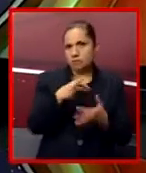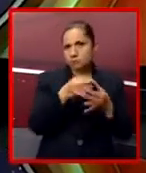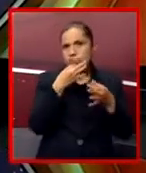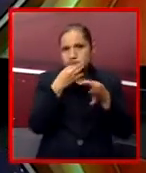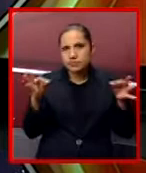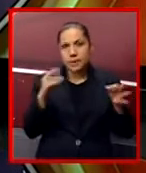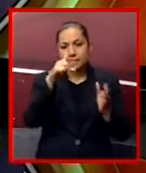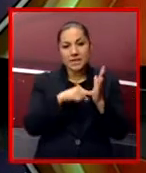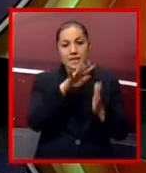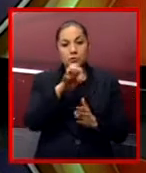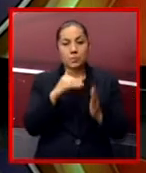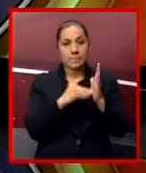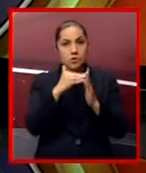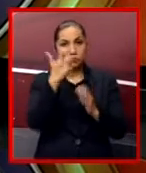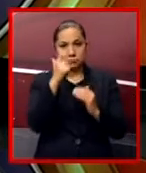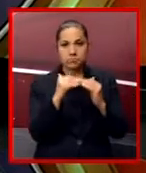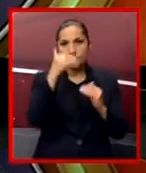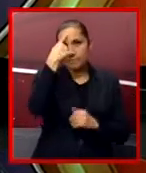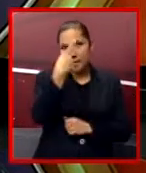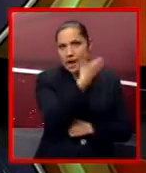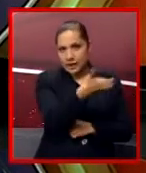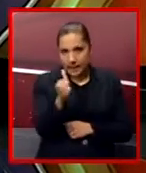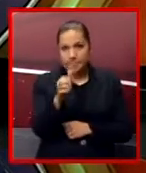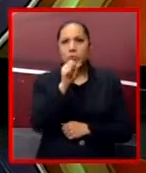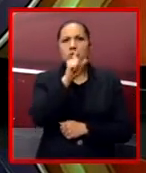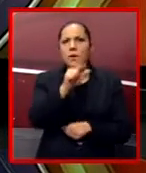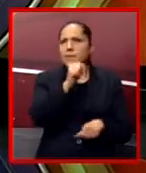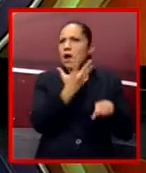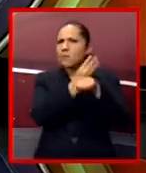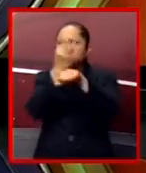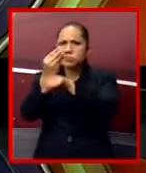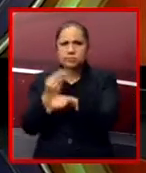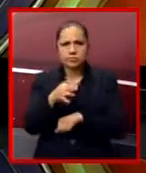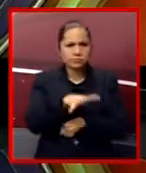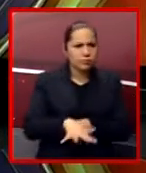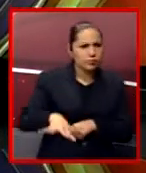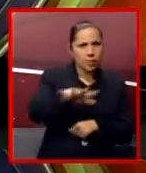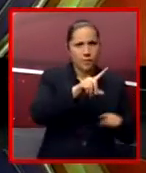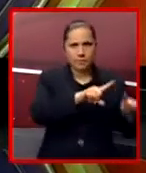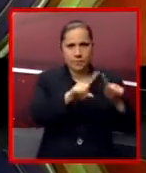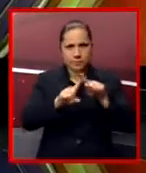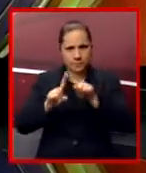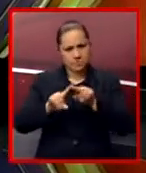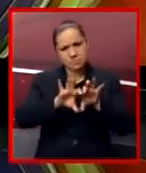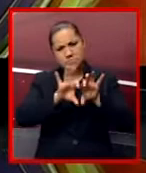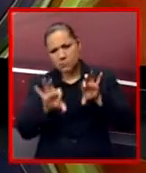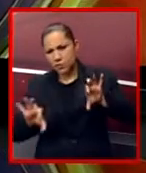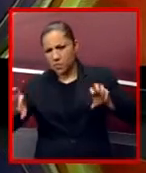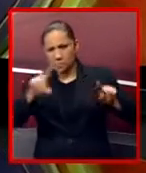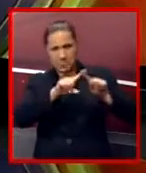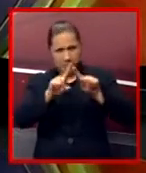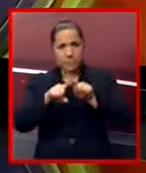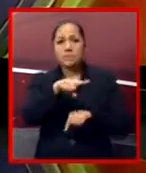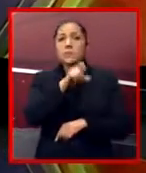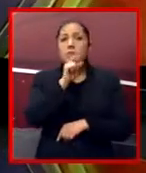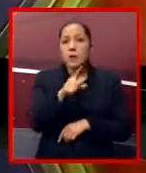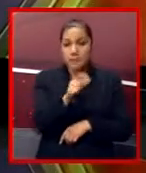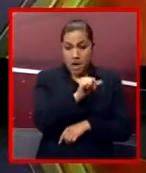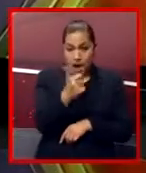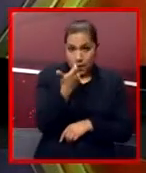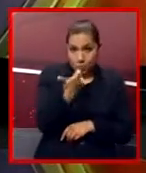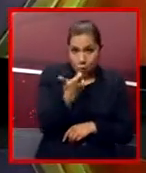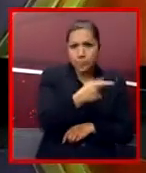y el fortalecimiento a la infraestructura hidráulica. En cuanto a la estabilidad y crecimiento de la economía, indicó que la perspectiva es